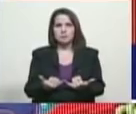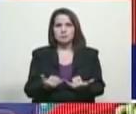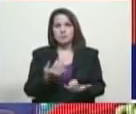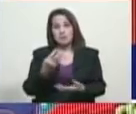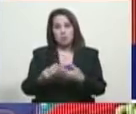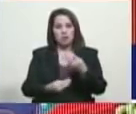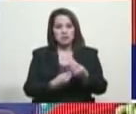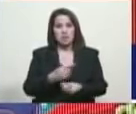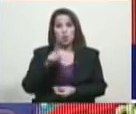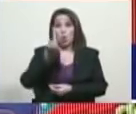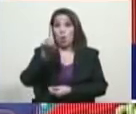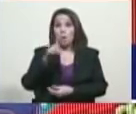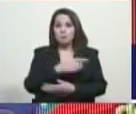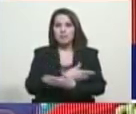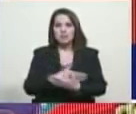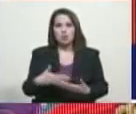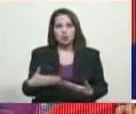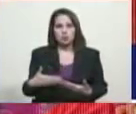a